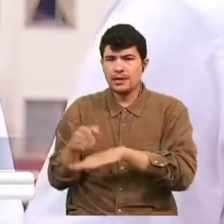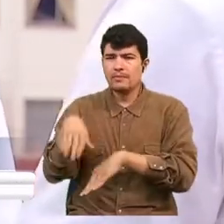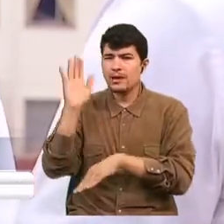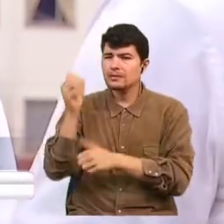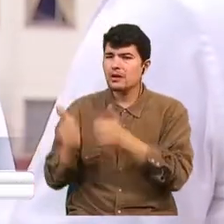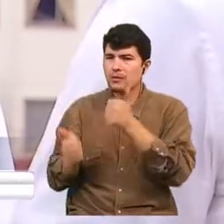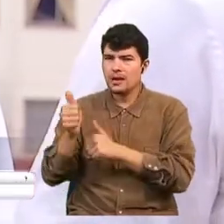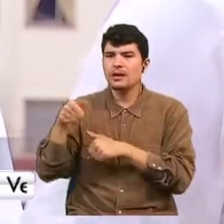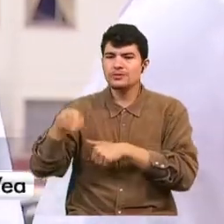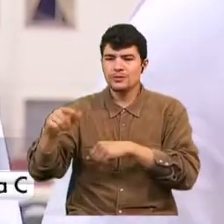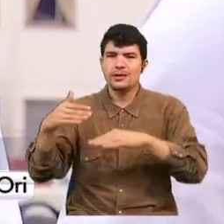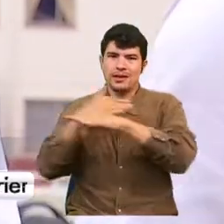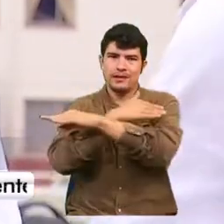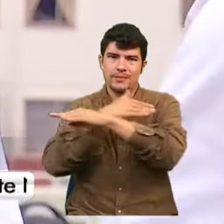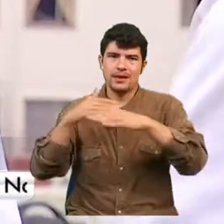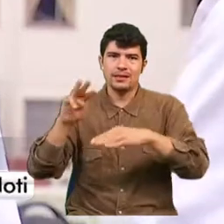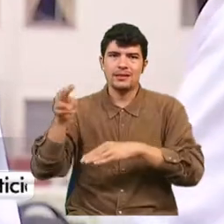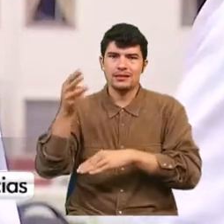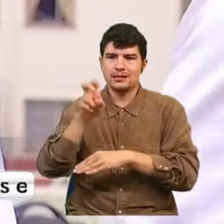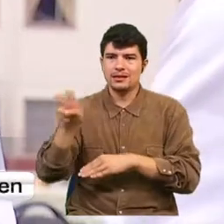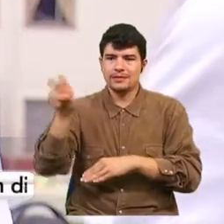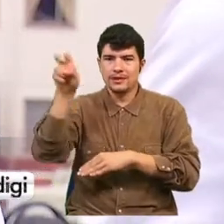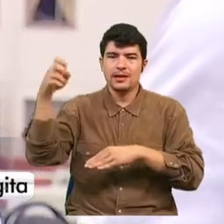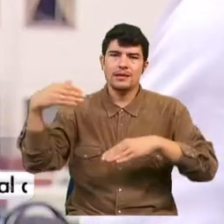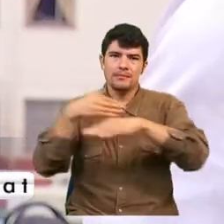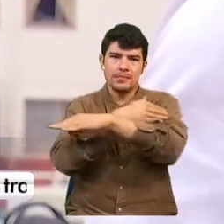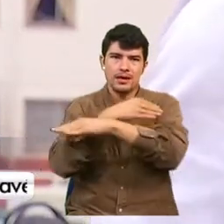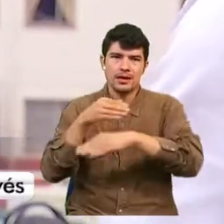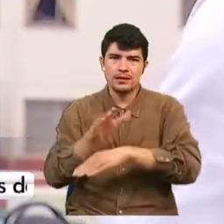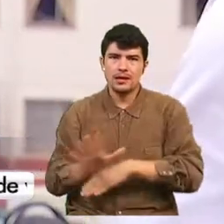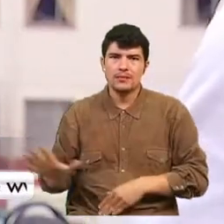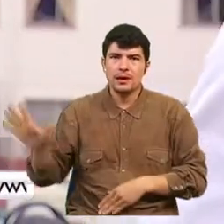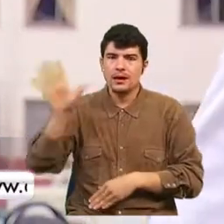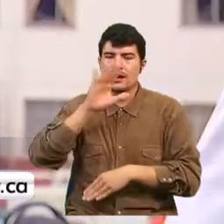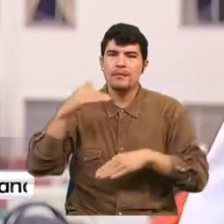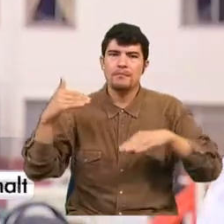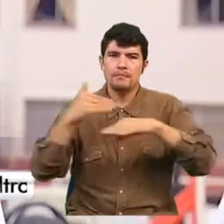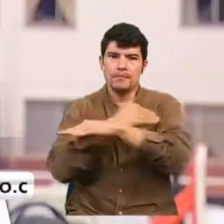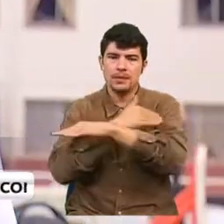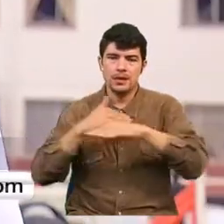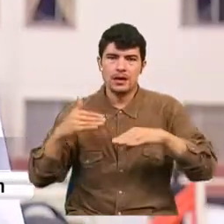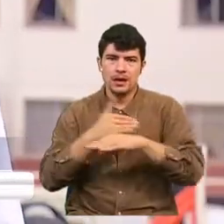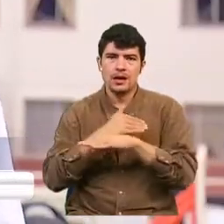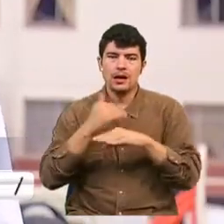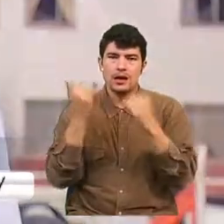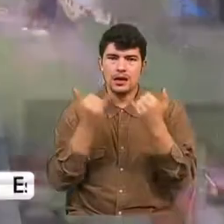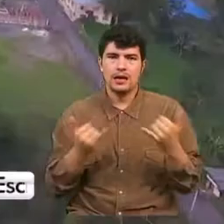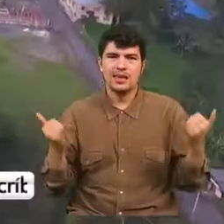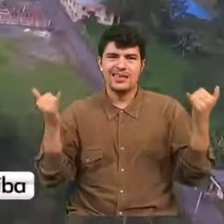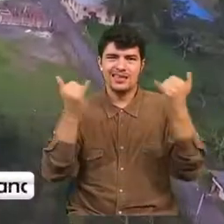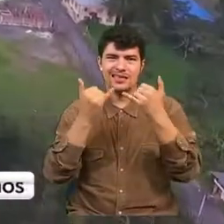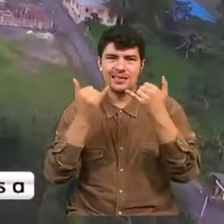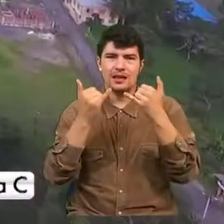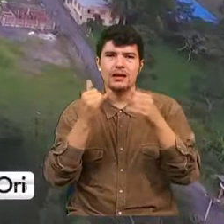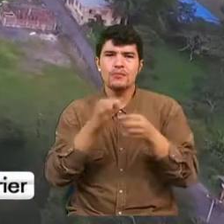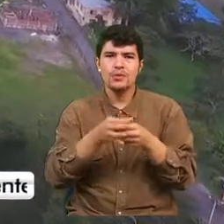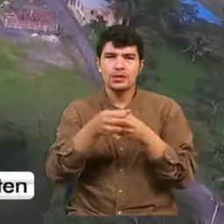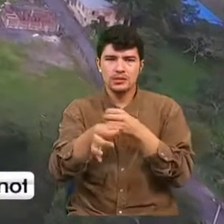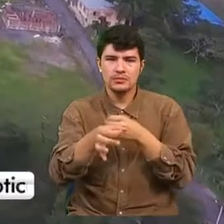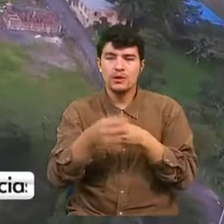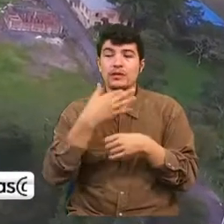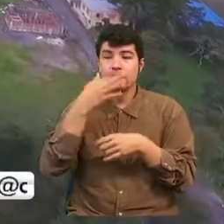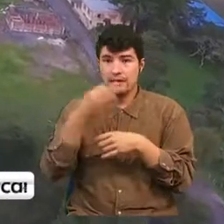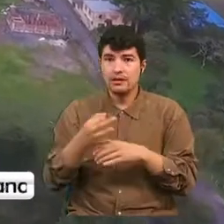es esas vías terciarias, esas vías departamentales, vías intermunicipales que de verdad nos conectan, y que si